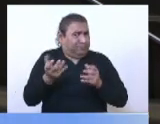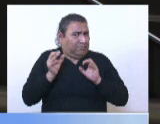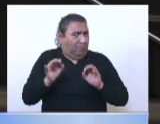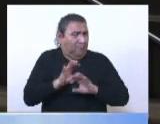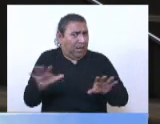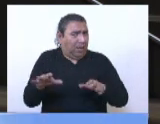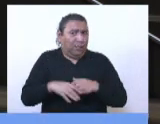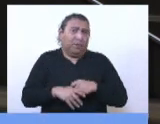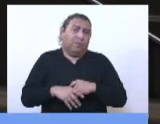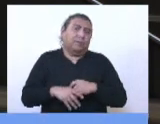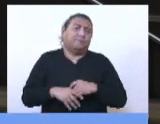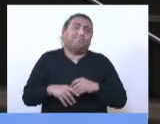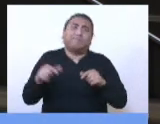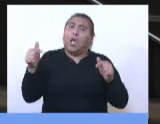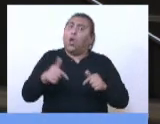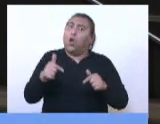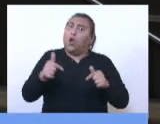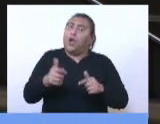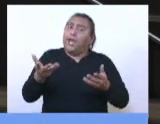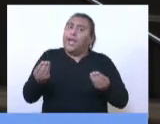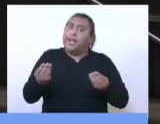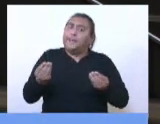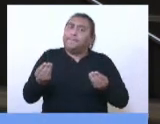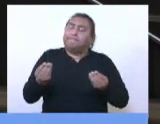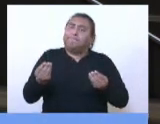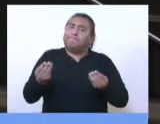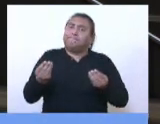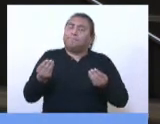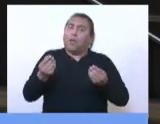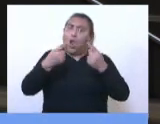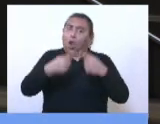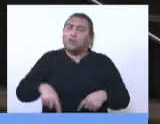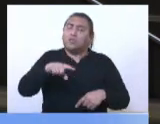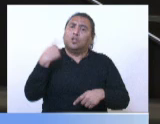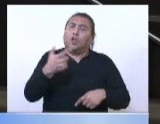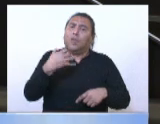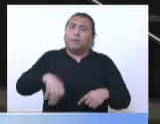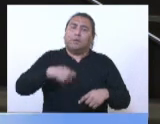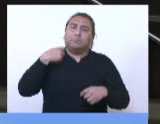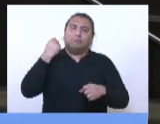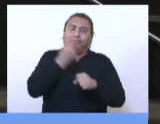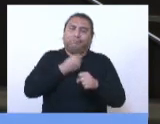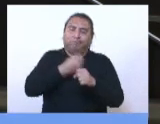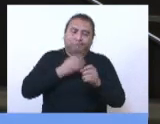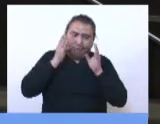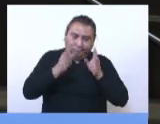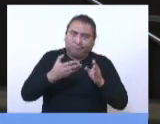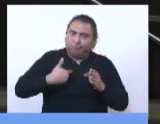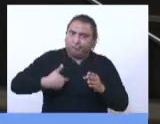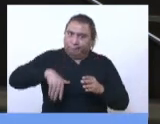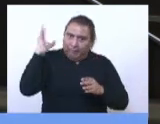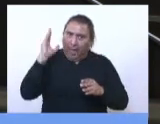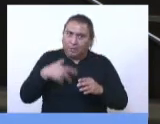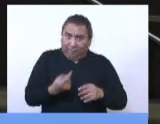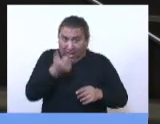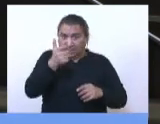y que ahora por supuesto que hay cosas que hay que trabajar muchísimo no es fácil hacerlo le dice que va a